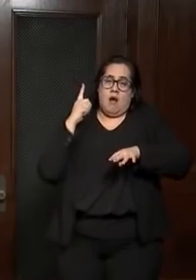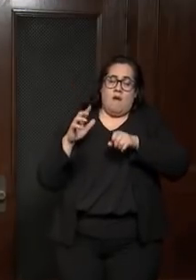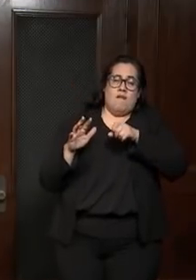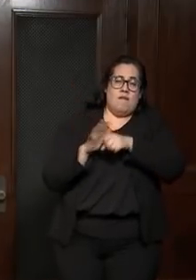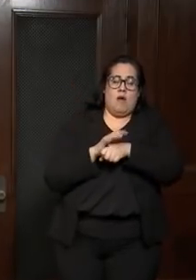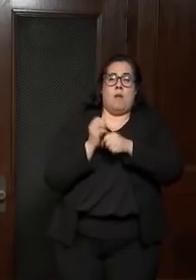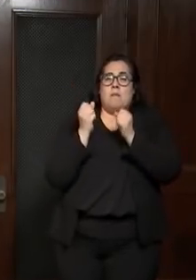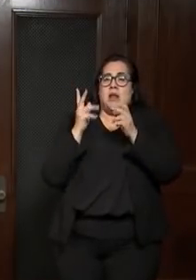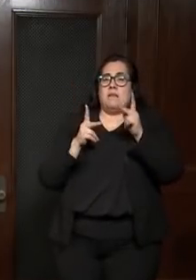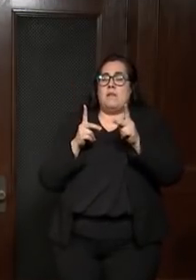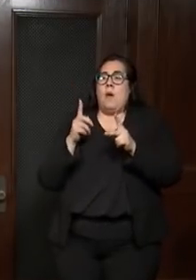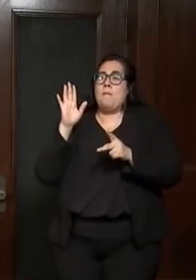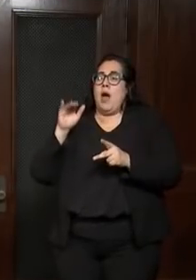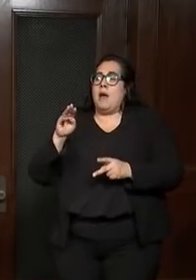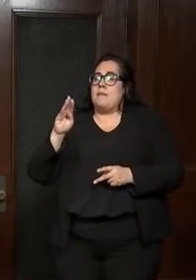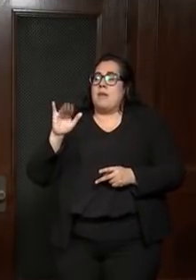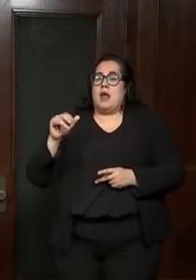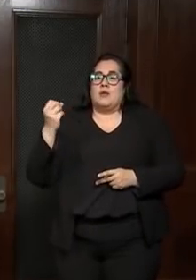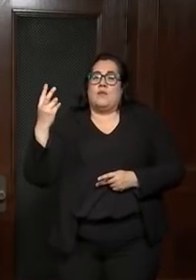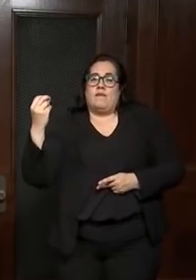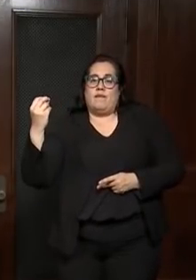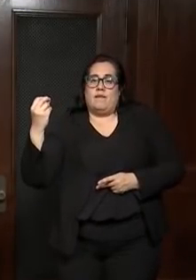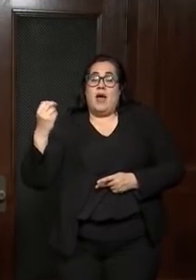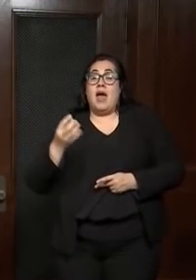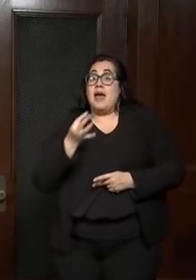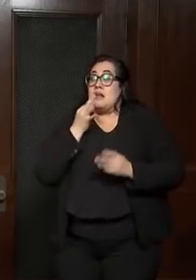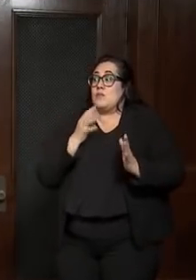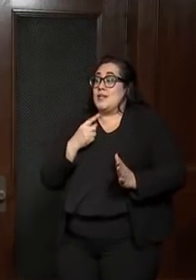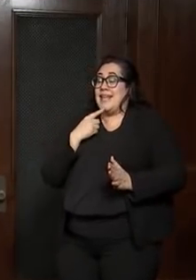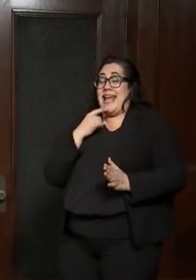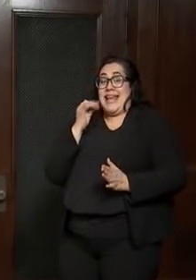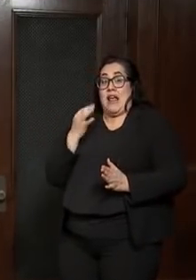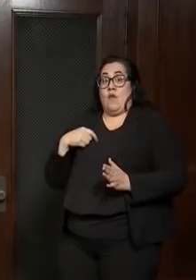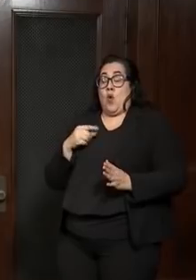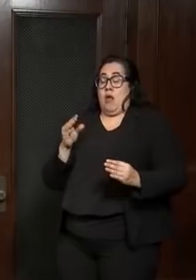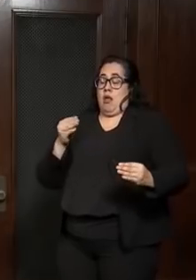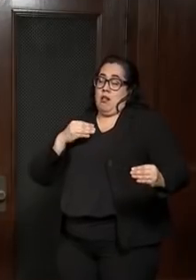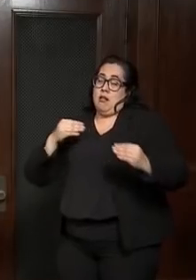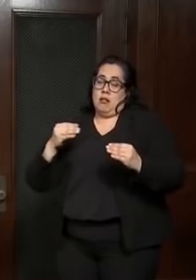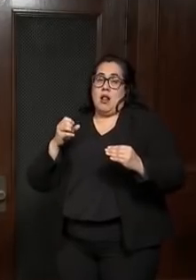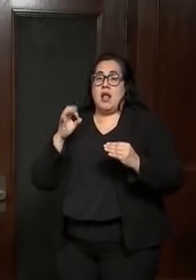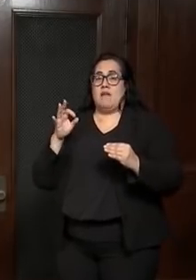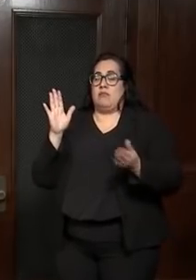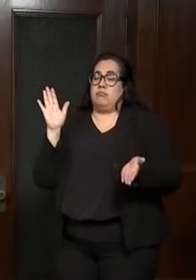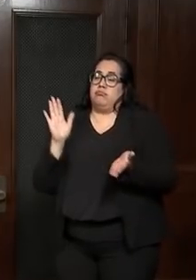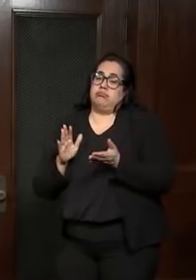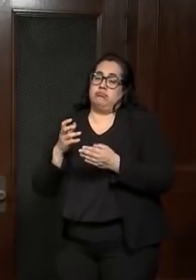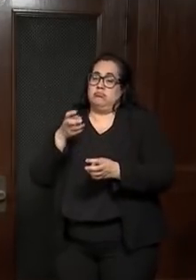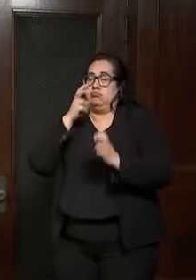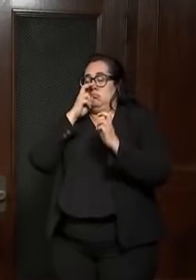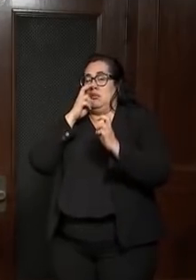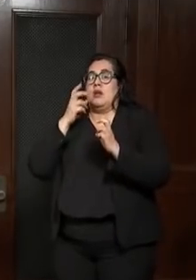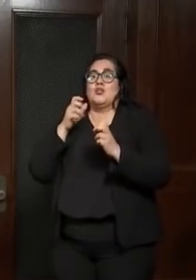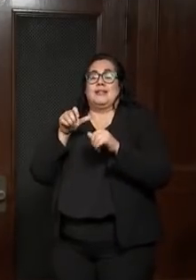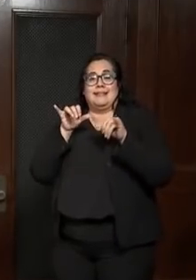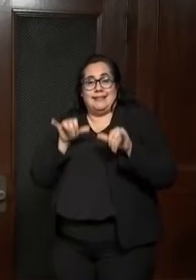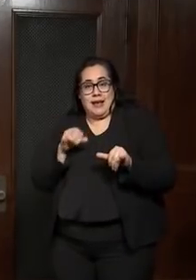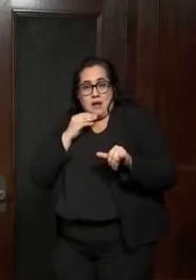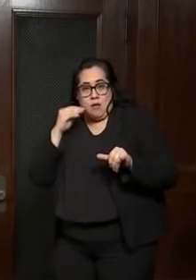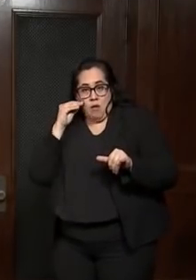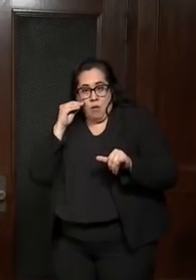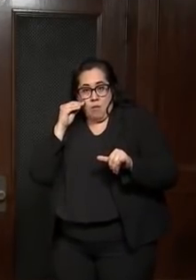de mayo. Y los expertos también dicen que si relajamos la orden para quedarnos más protegidos en